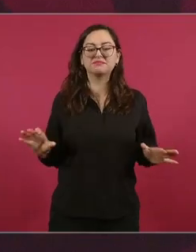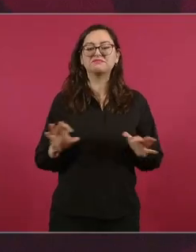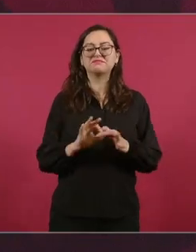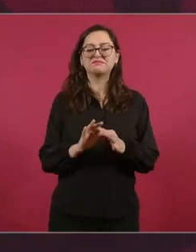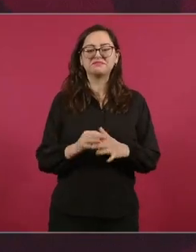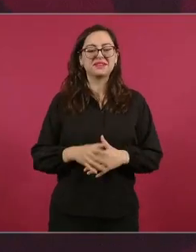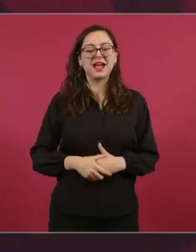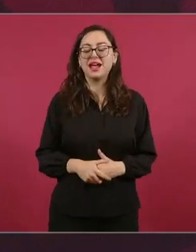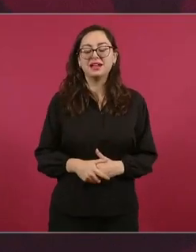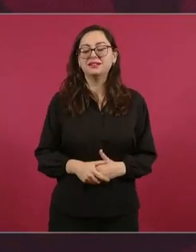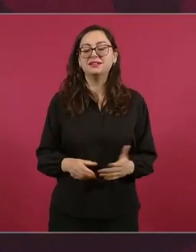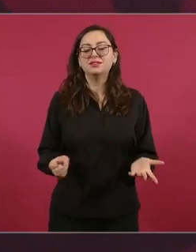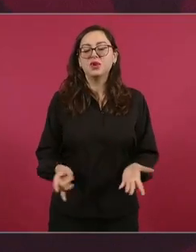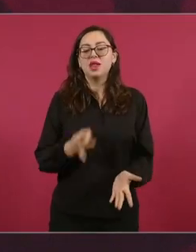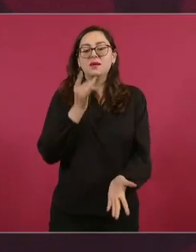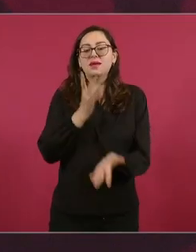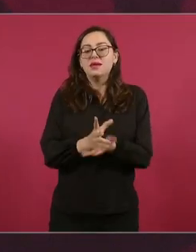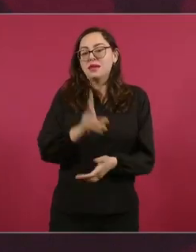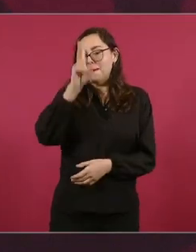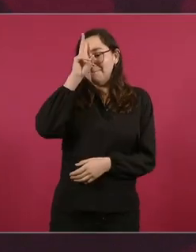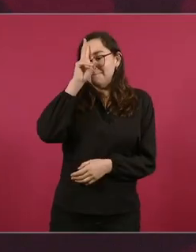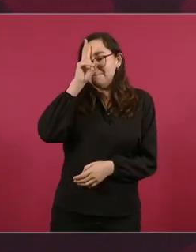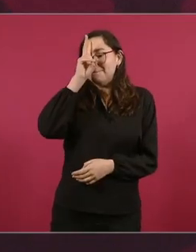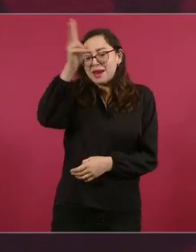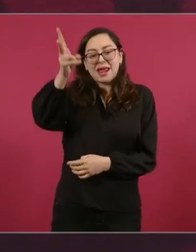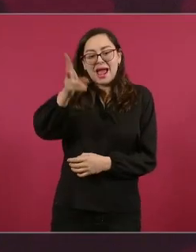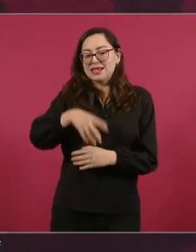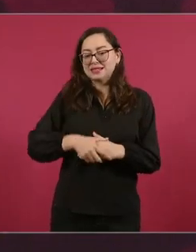venganza, o sea, para